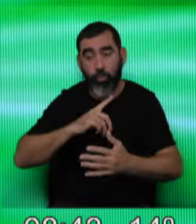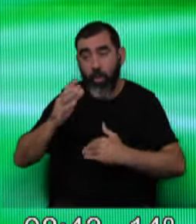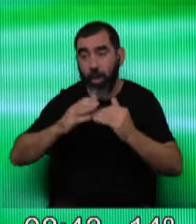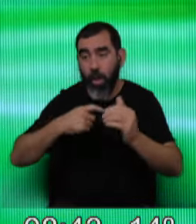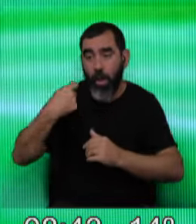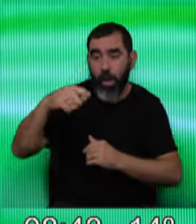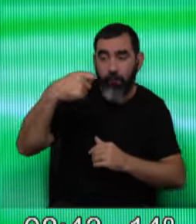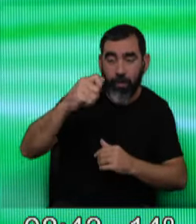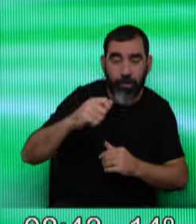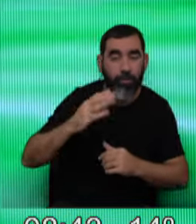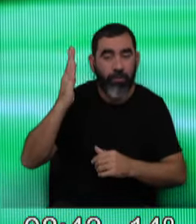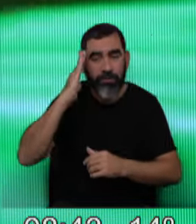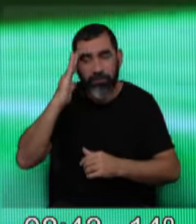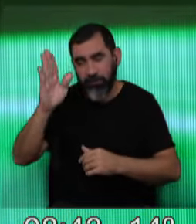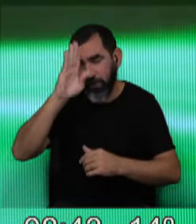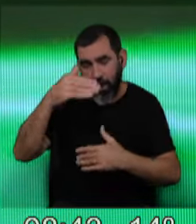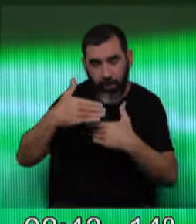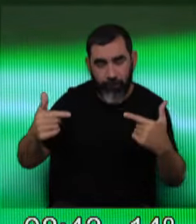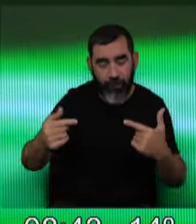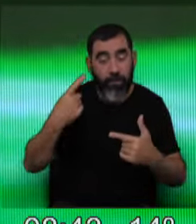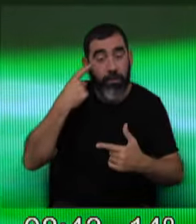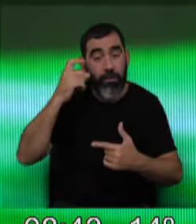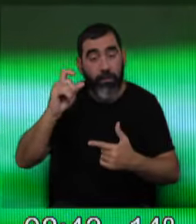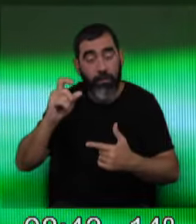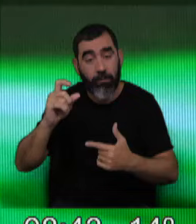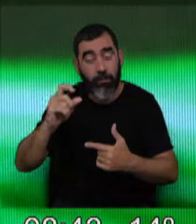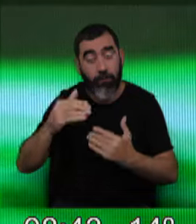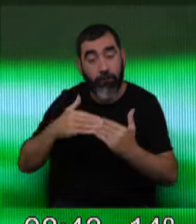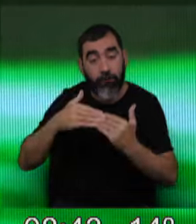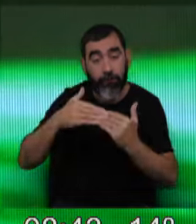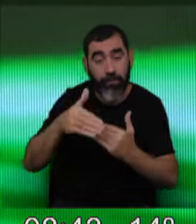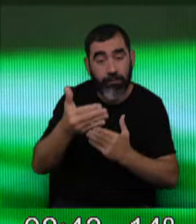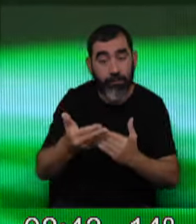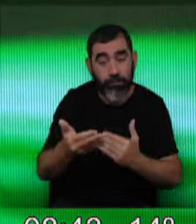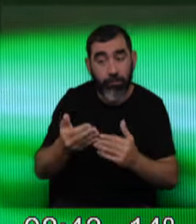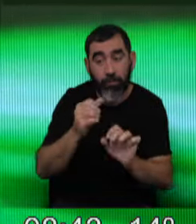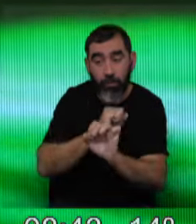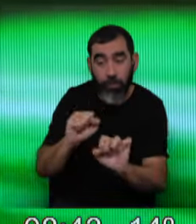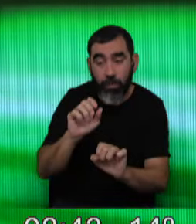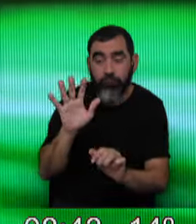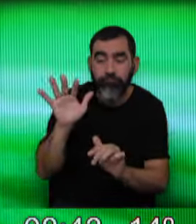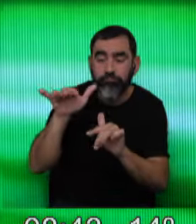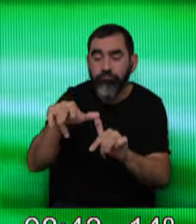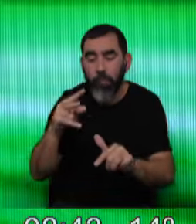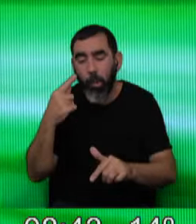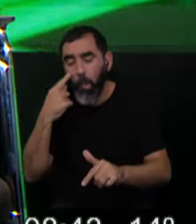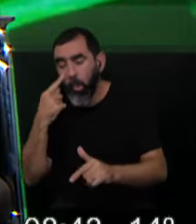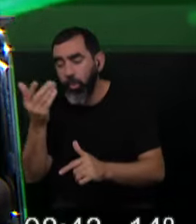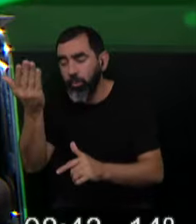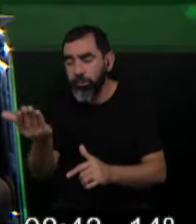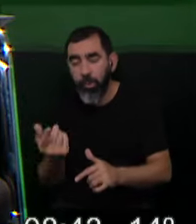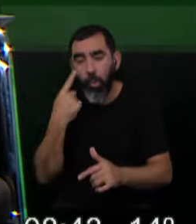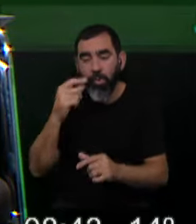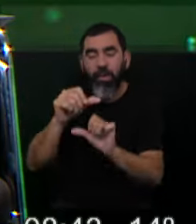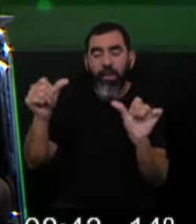o tienen la maña y lo saben hacer. Entonces la idea es que el vecino pueda llegar hasta ahí y conocerlos a ellos y conocer